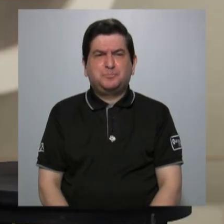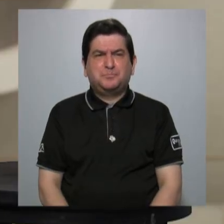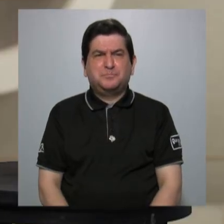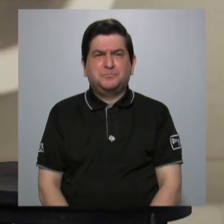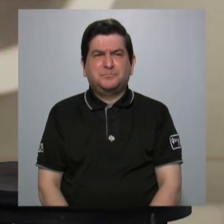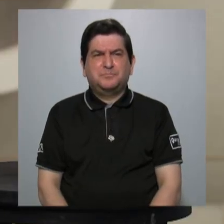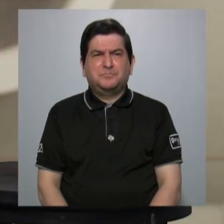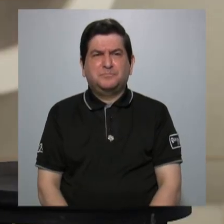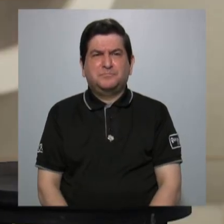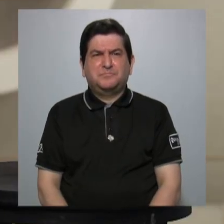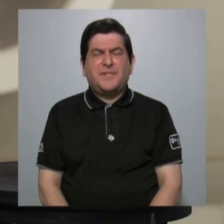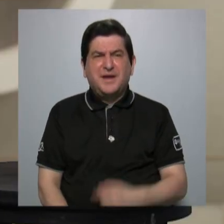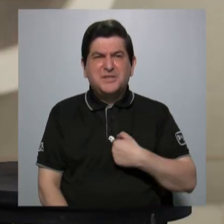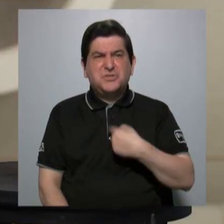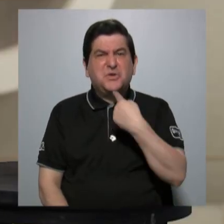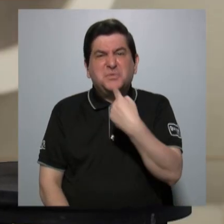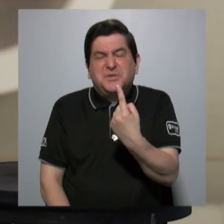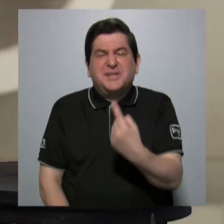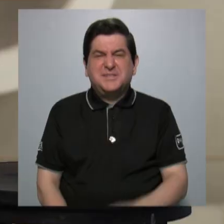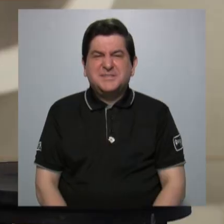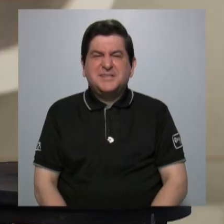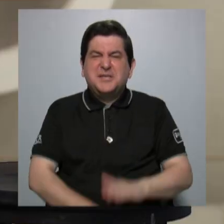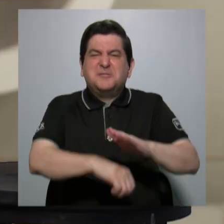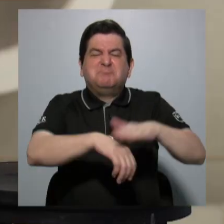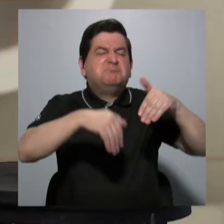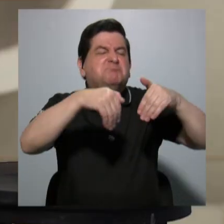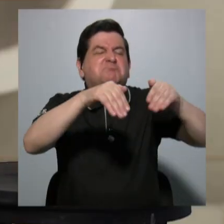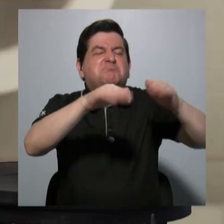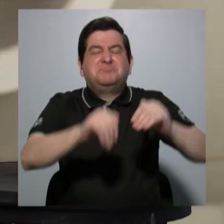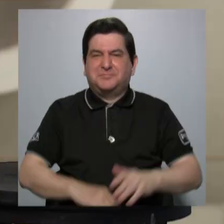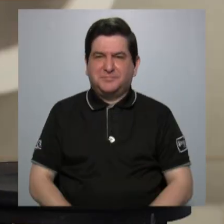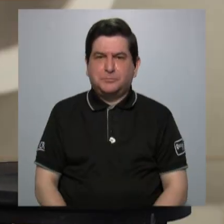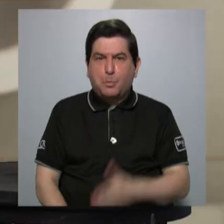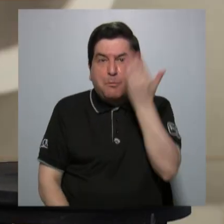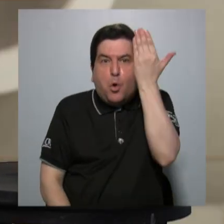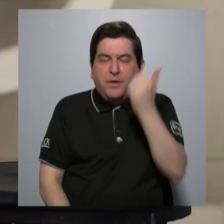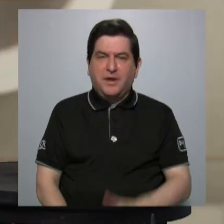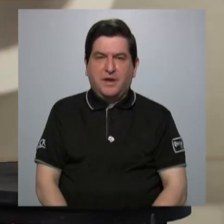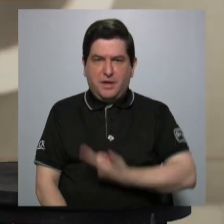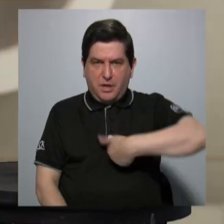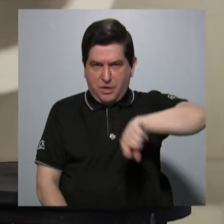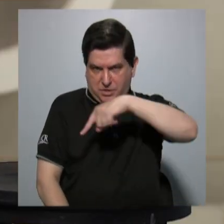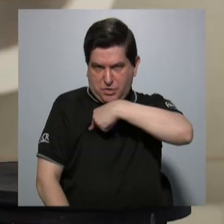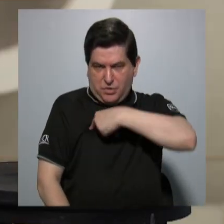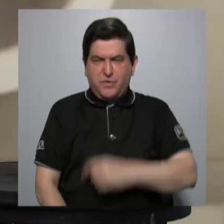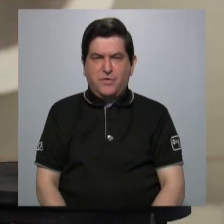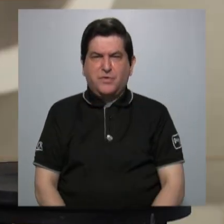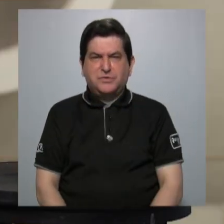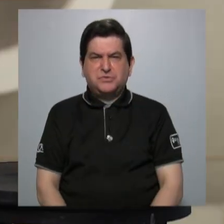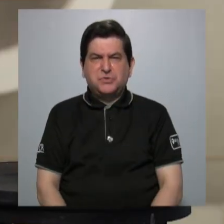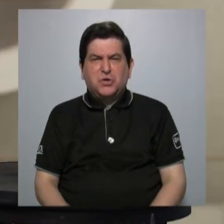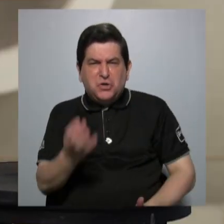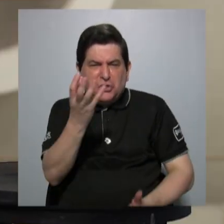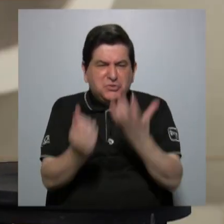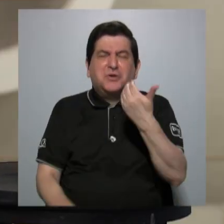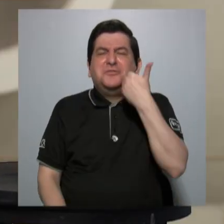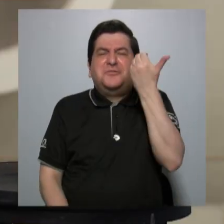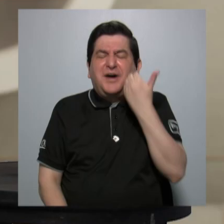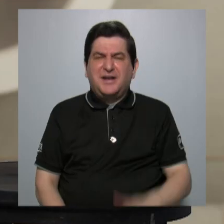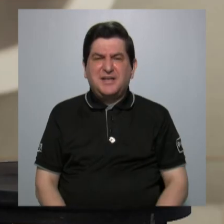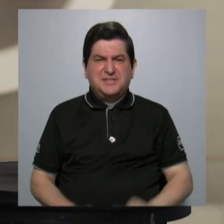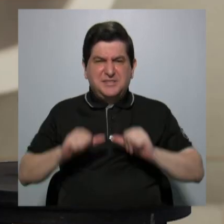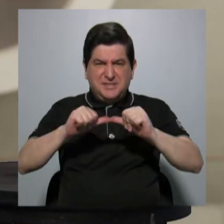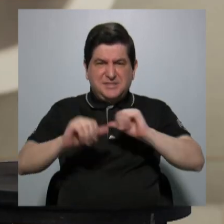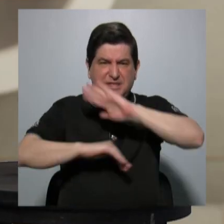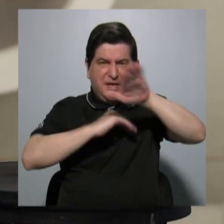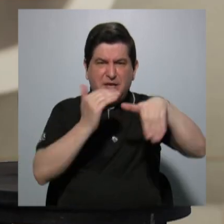es, voy a decirlo en estas palabras, es una alcahuetería. ¿Por qué? Porque nosotros si nosotros incineramos es muy fácil,